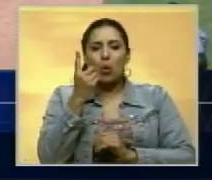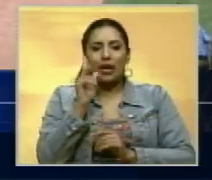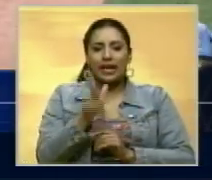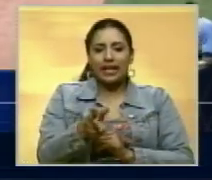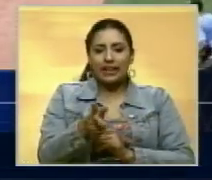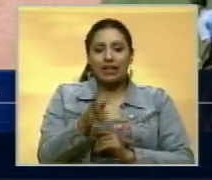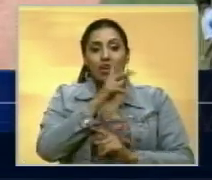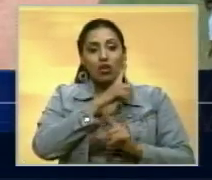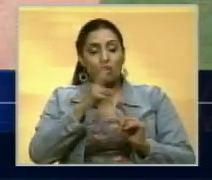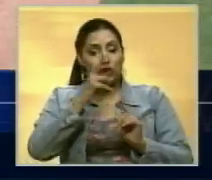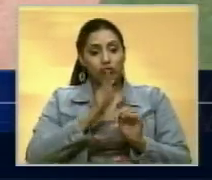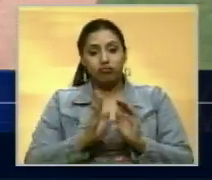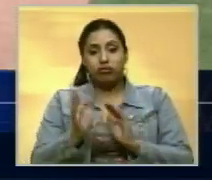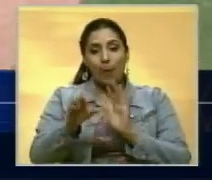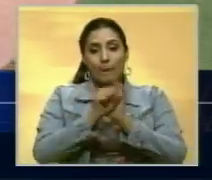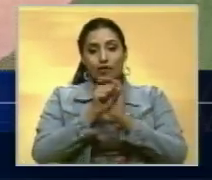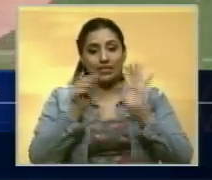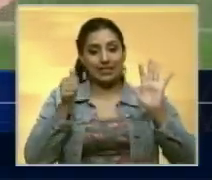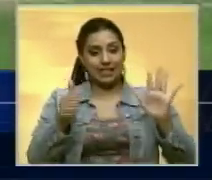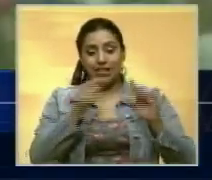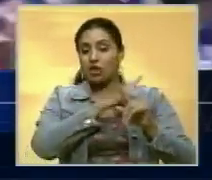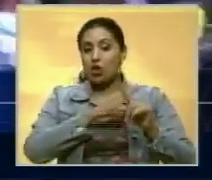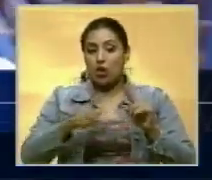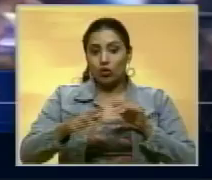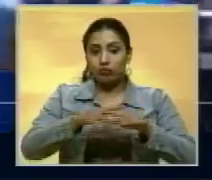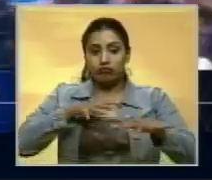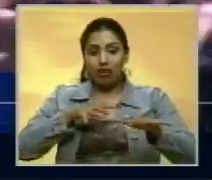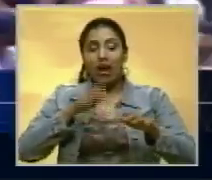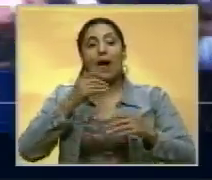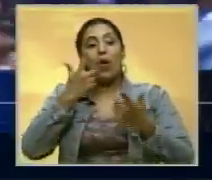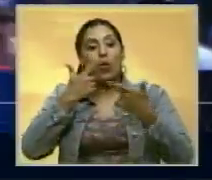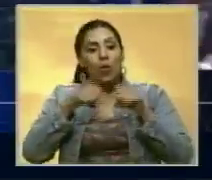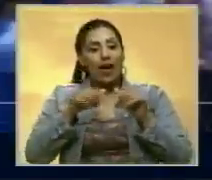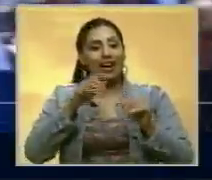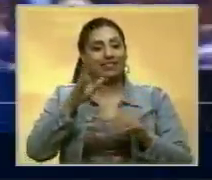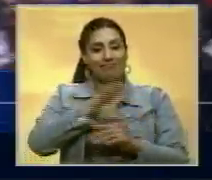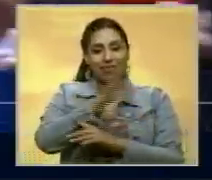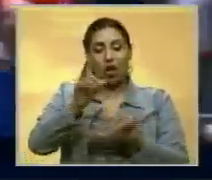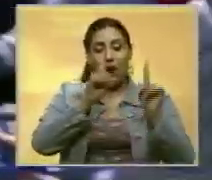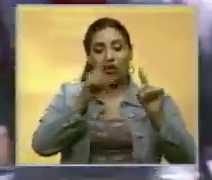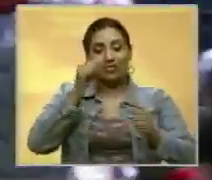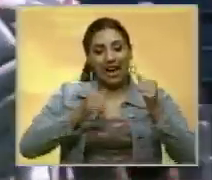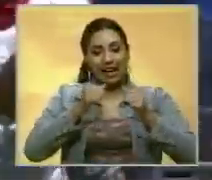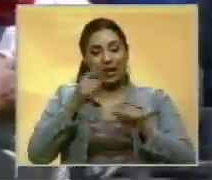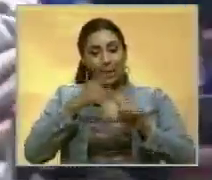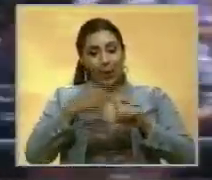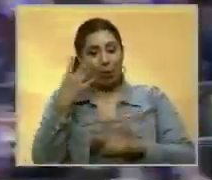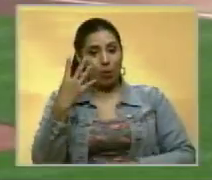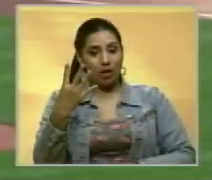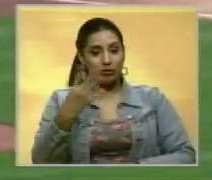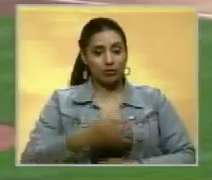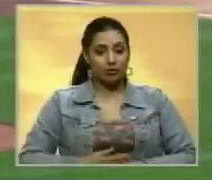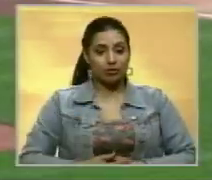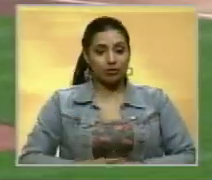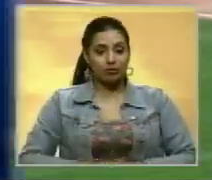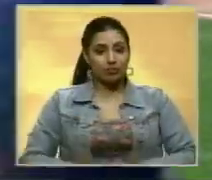hit. Dio 2 boletos y ponchó a 6 en la victoria de los Indios de Cleveland ante los Reales de Kansas City de 11 carreras por 4.